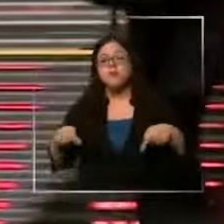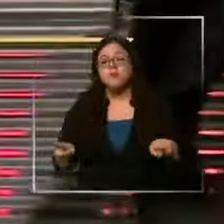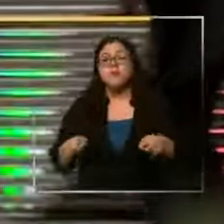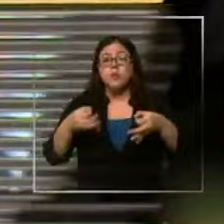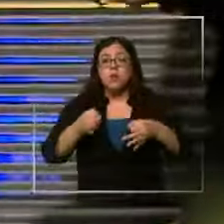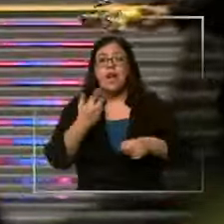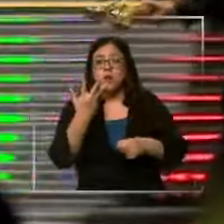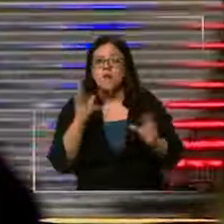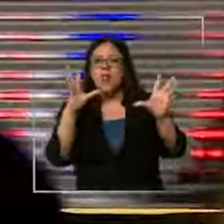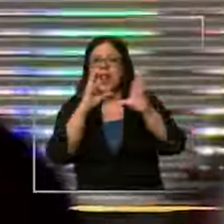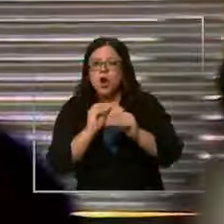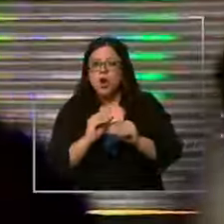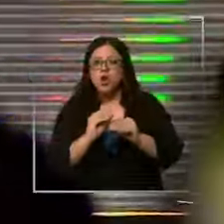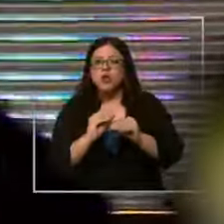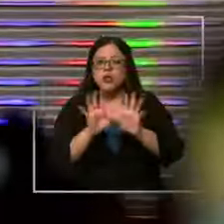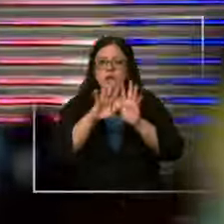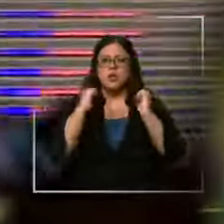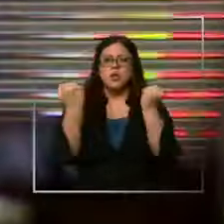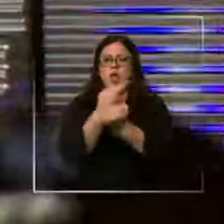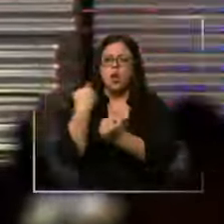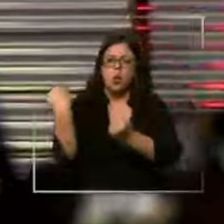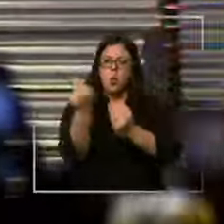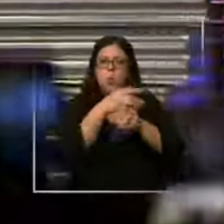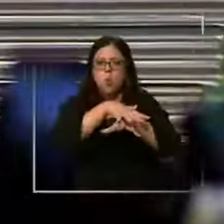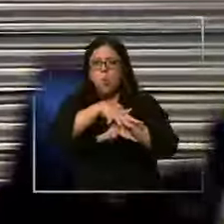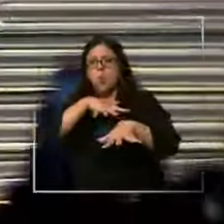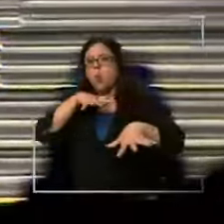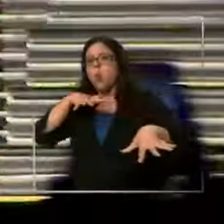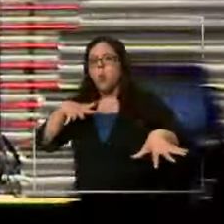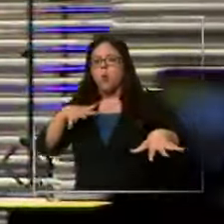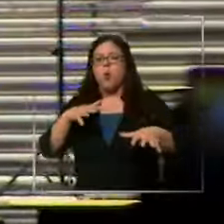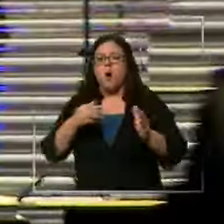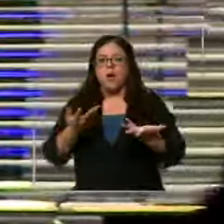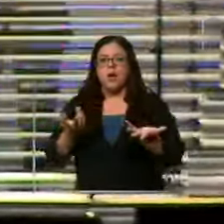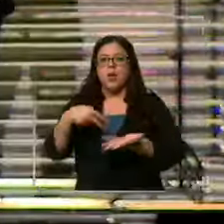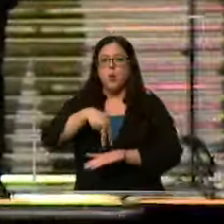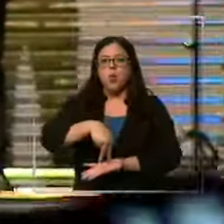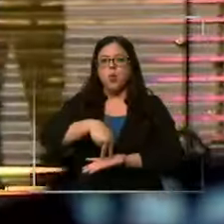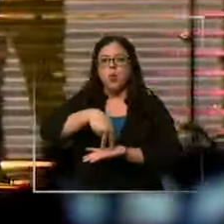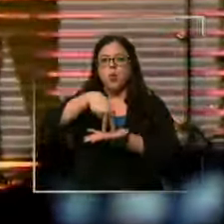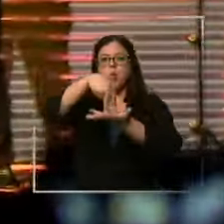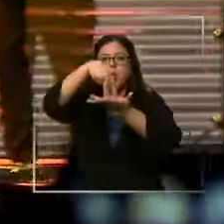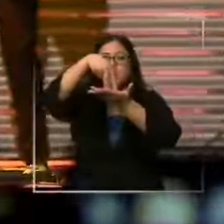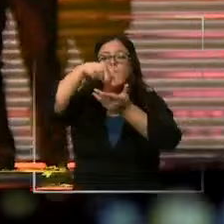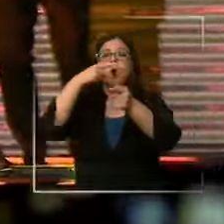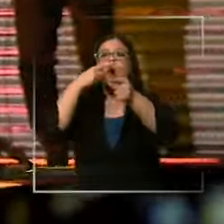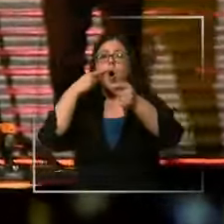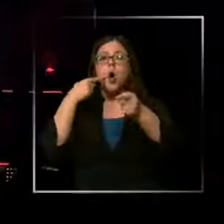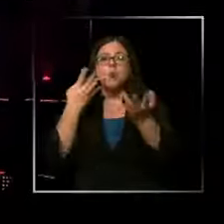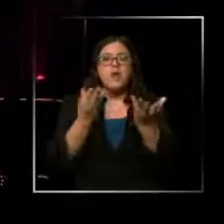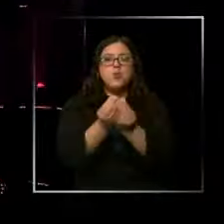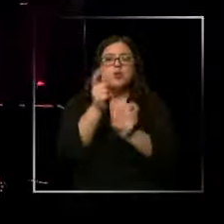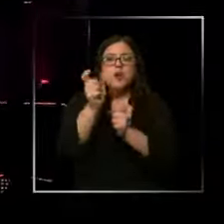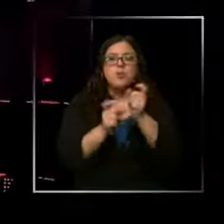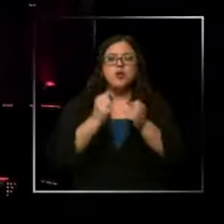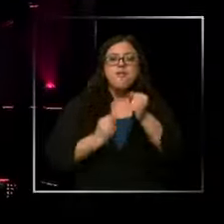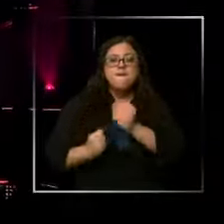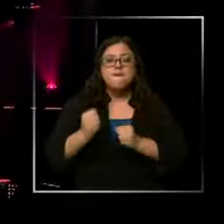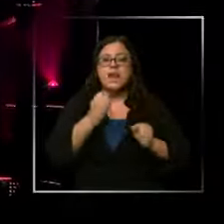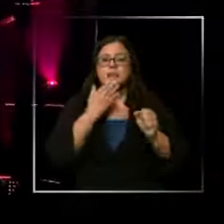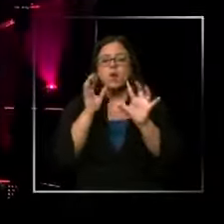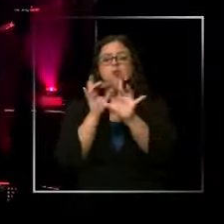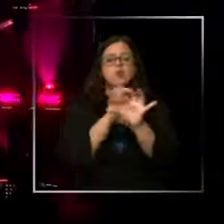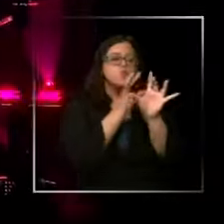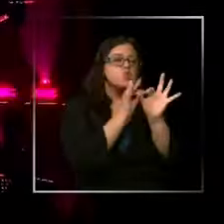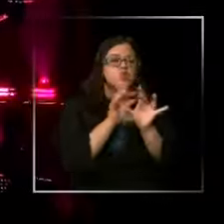A las 9 de la noche, con un Estadio Nacional lleno, apareció Luis Miguel en el escenario. Uno repleto de músicos y bailarines que le